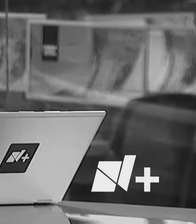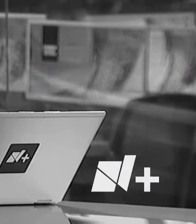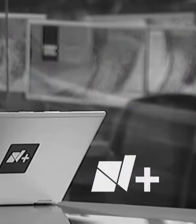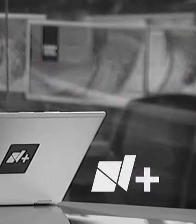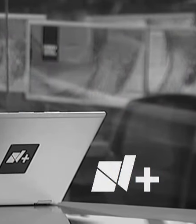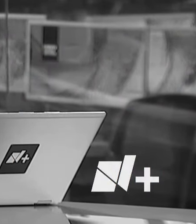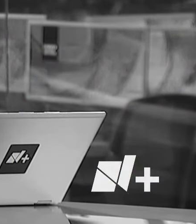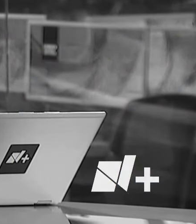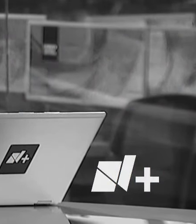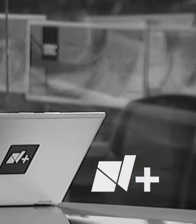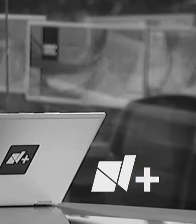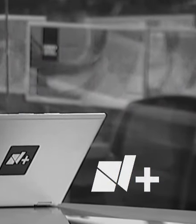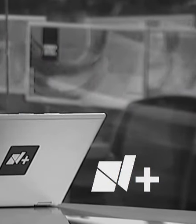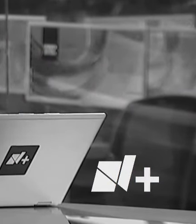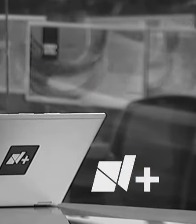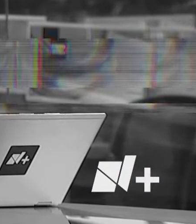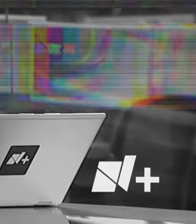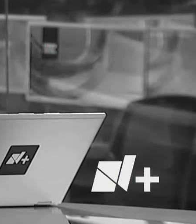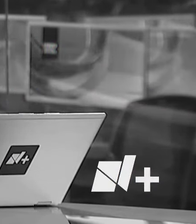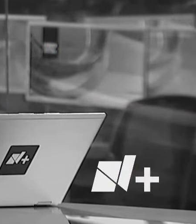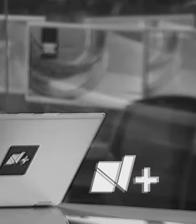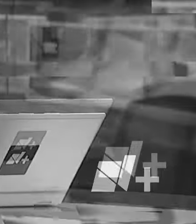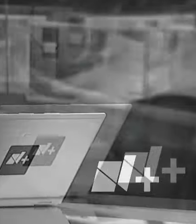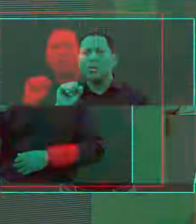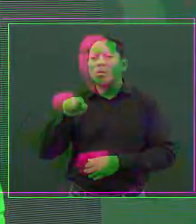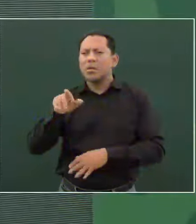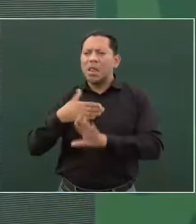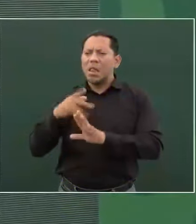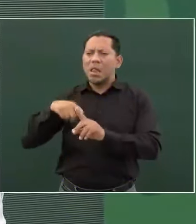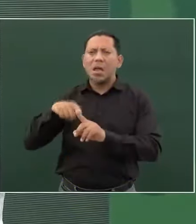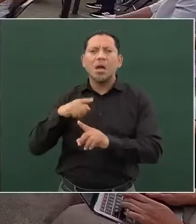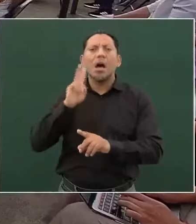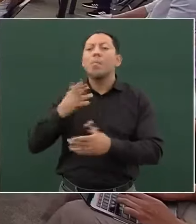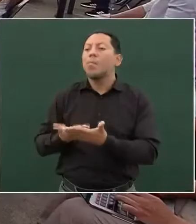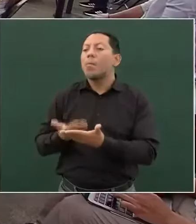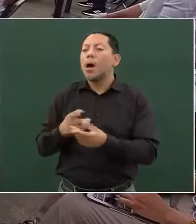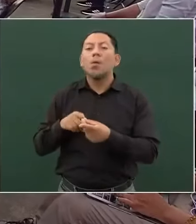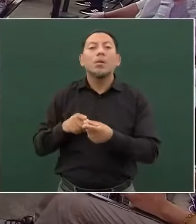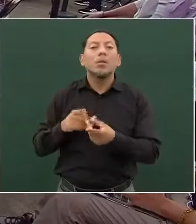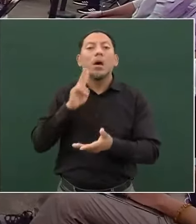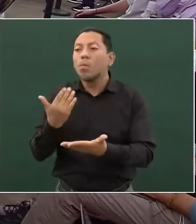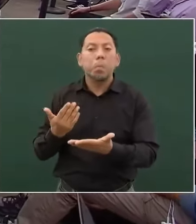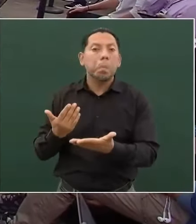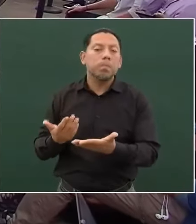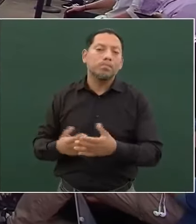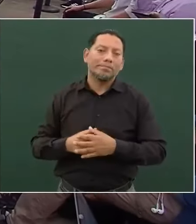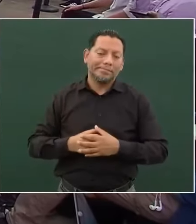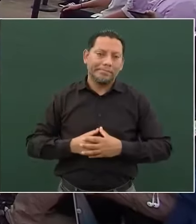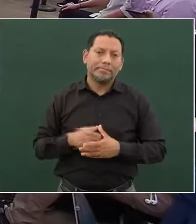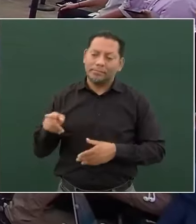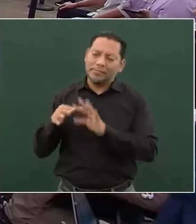Nale, recibieron millones de pesos de compañías que obtuvieron permisos para la explotación de hidrocarburos. ¿Y algo van a creer que eres idiota?